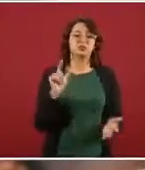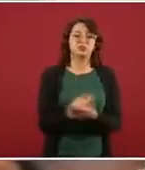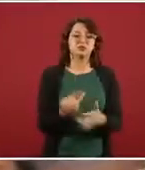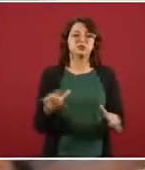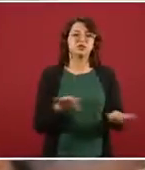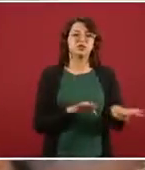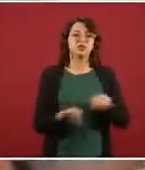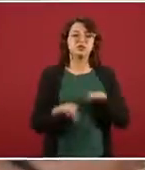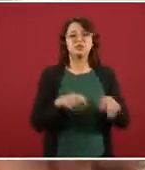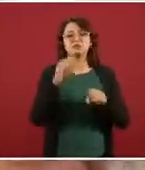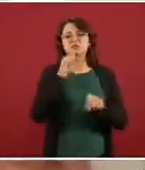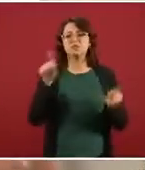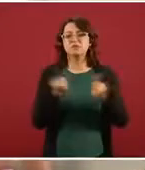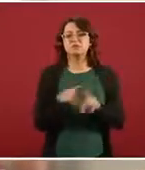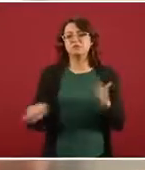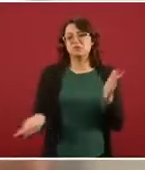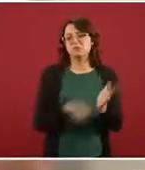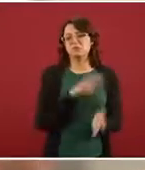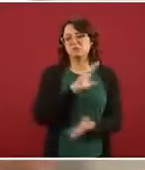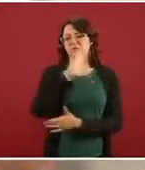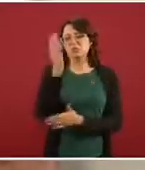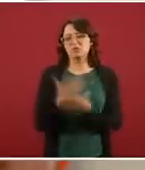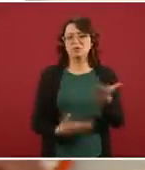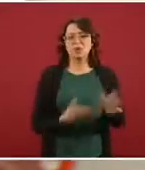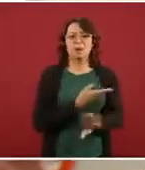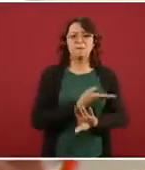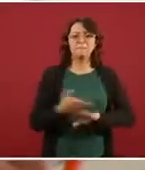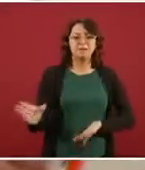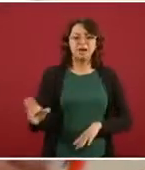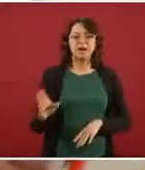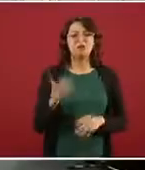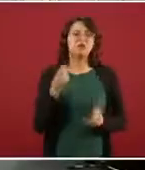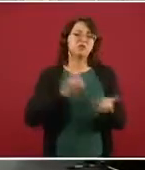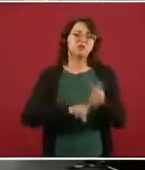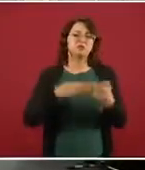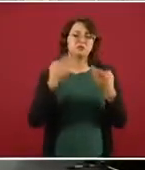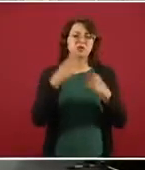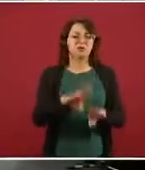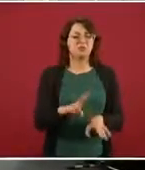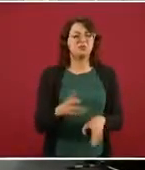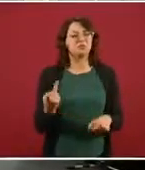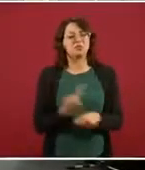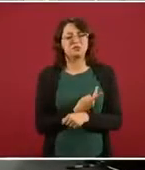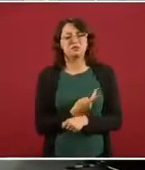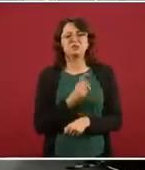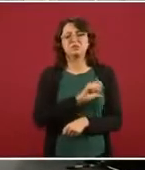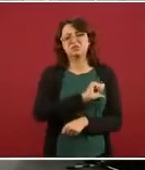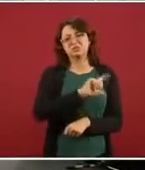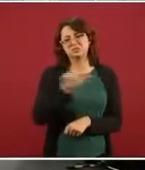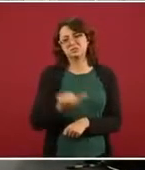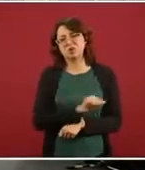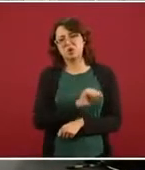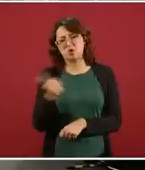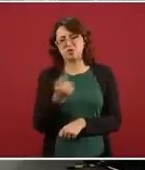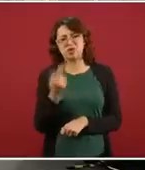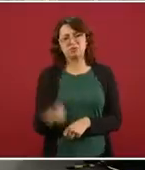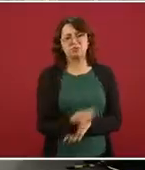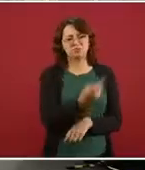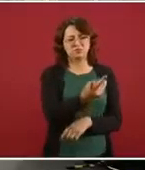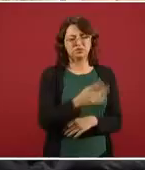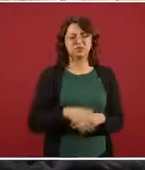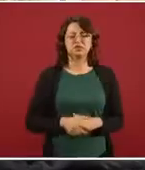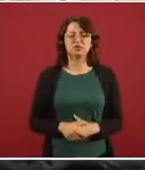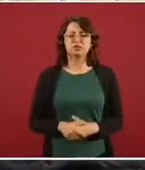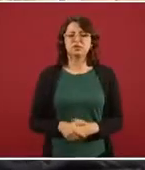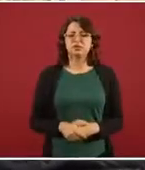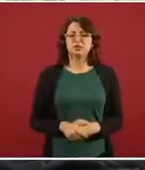se firmaban los contratos blancos con estas instituciones bancarias. Y si me permite otra pregunta. Bueno,